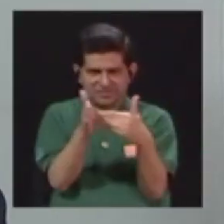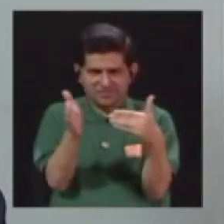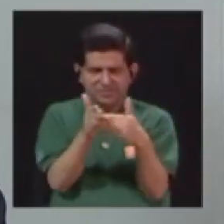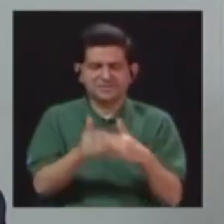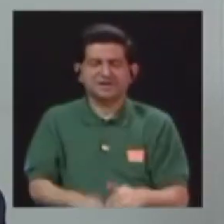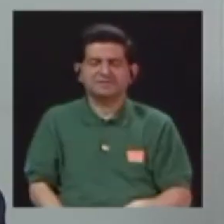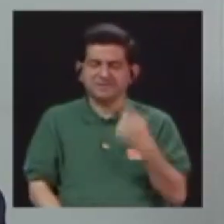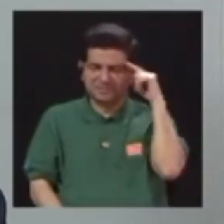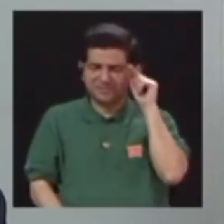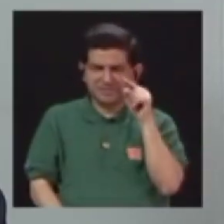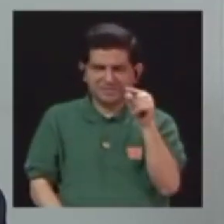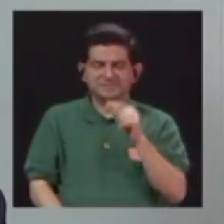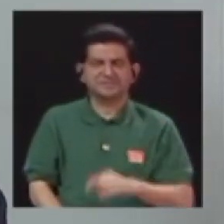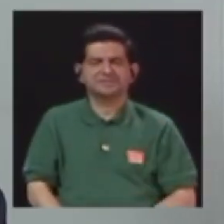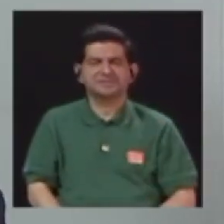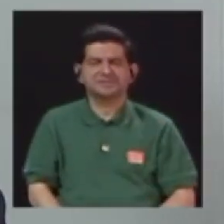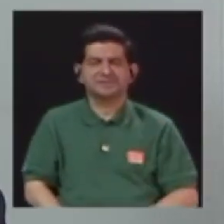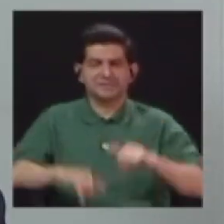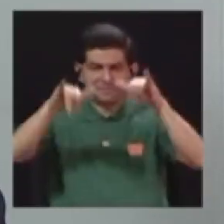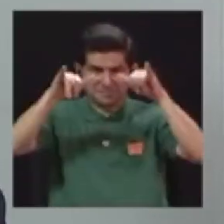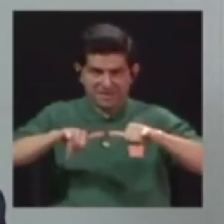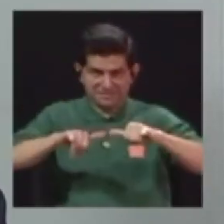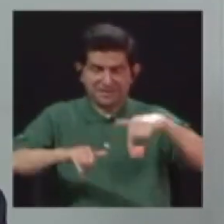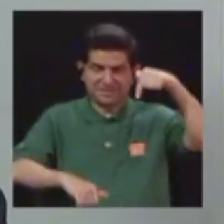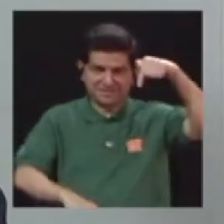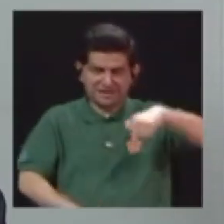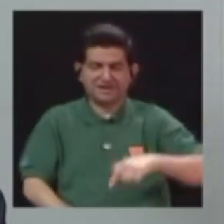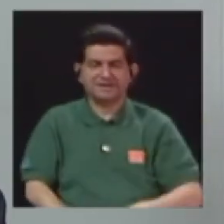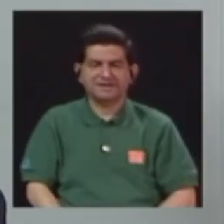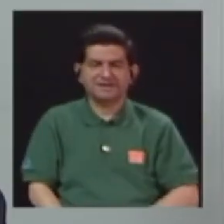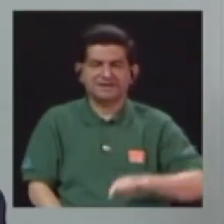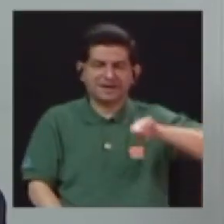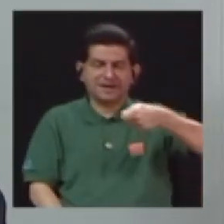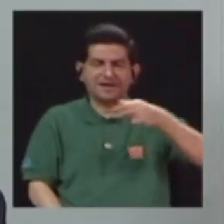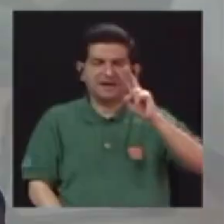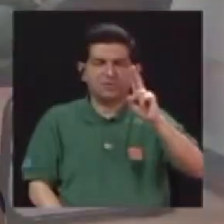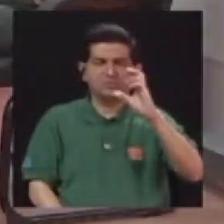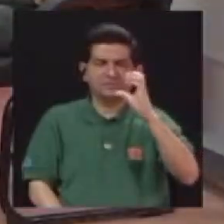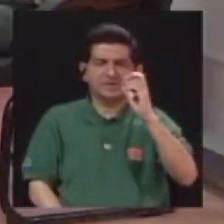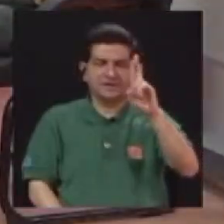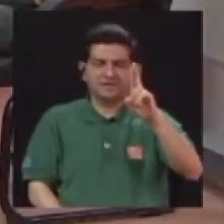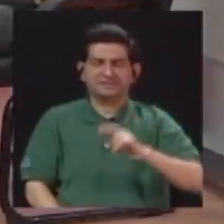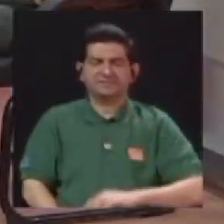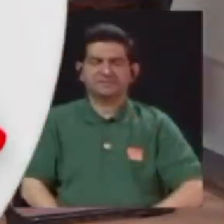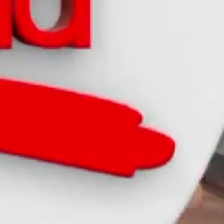disponibles para ustedes. Quédense con Canal UCR.